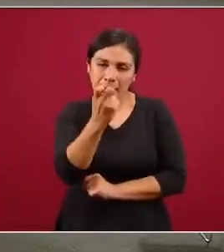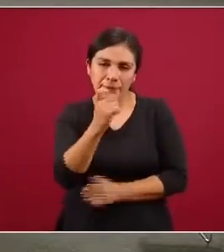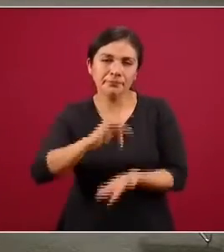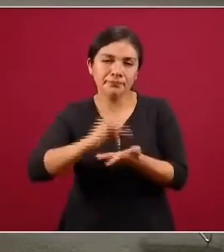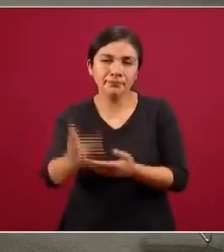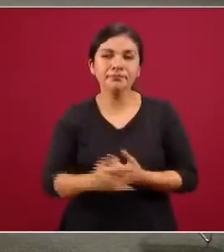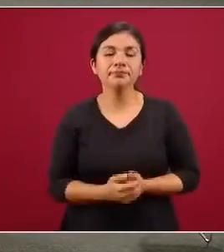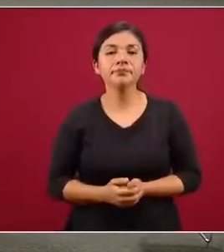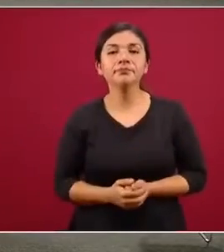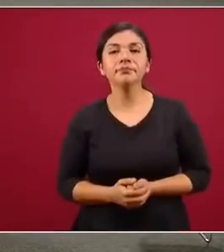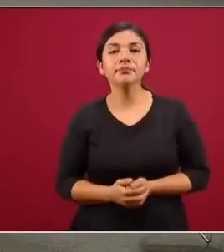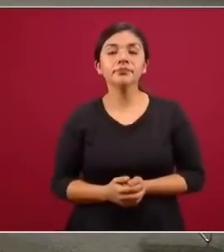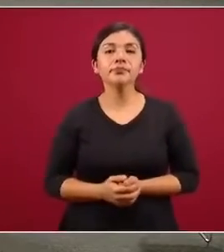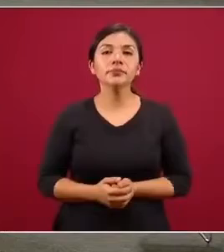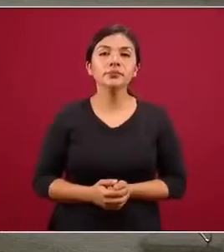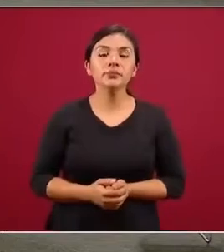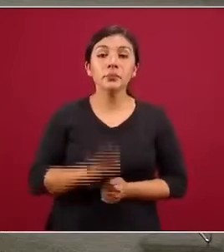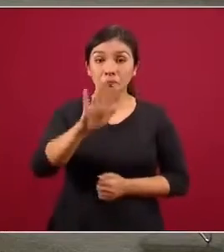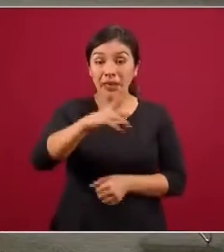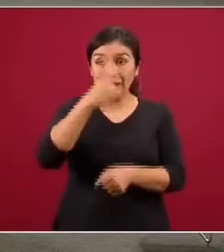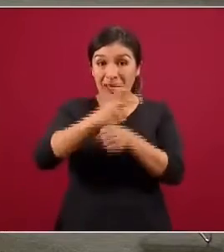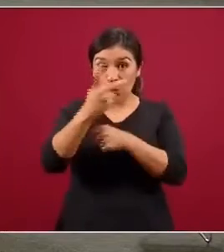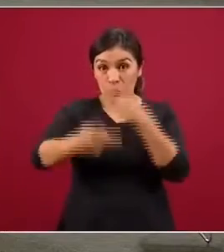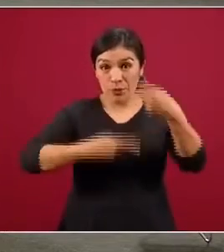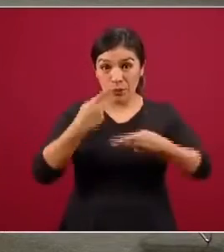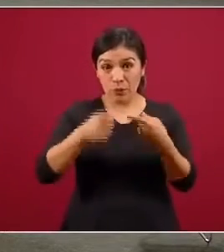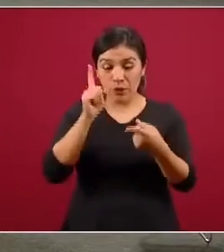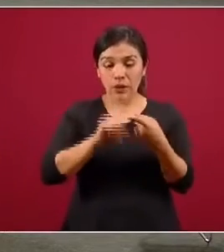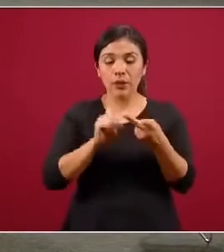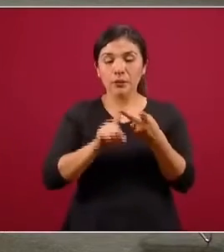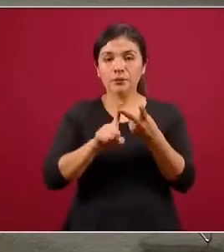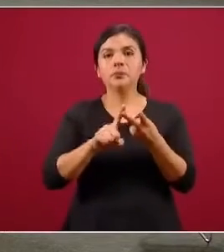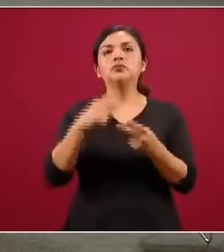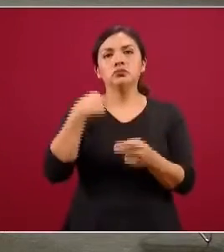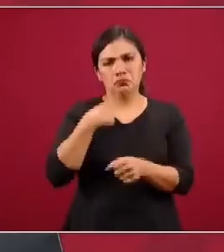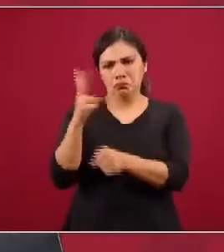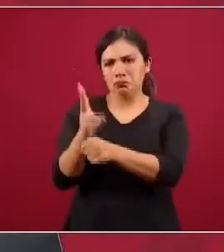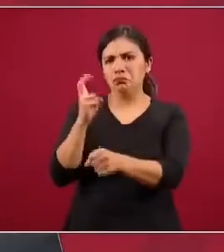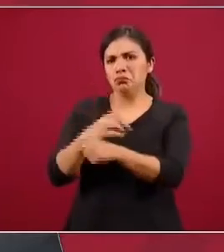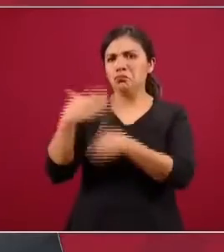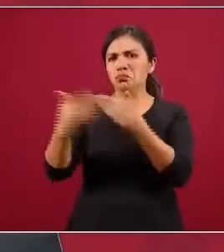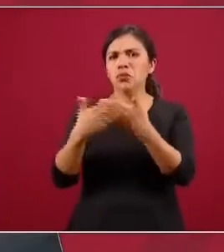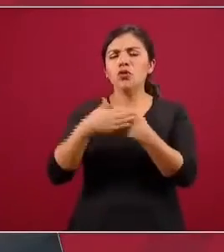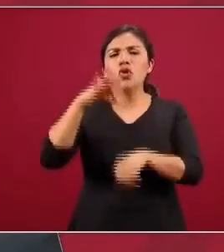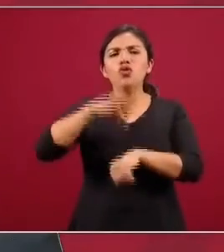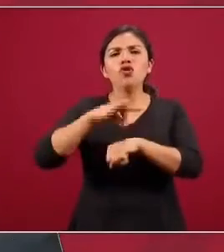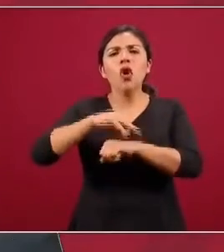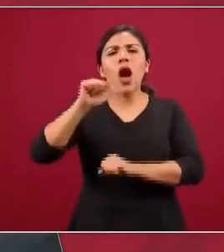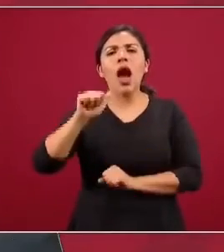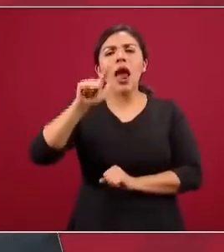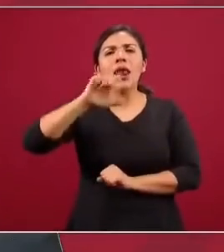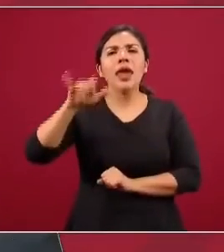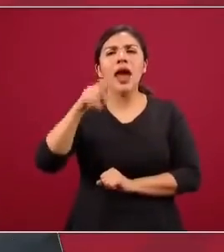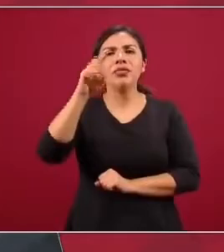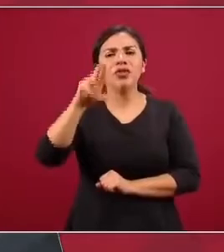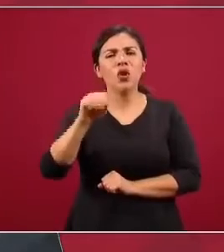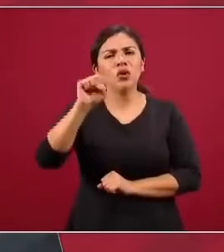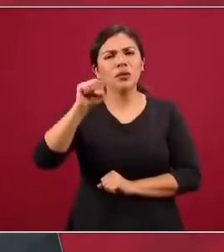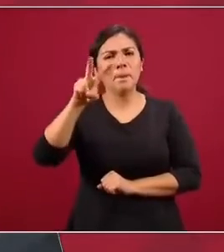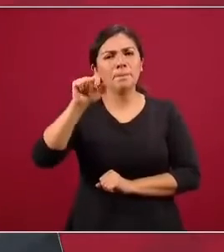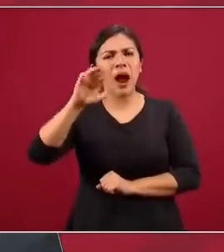eso. Gracias. Muchas gracias. Sobre lo segundo, yo creo que vamos a invitar al doctor Alejandro Sbarch, quien es el